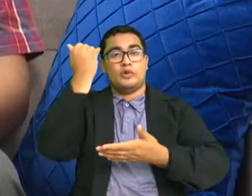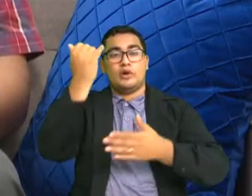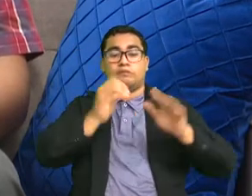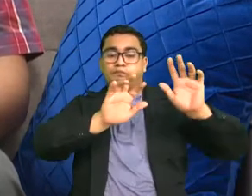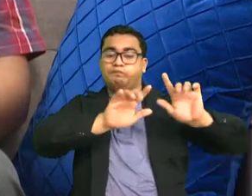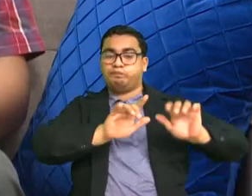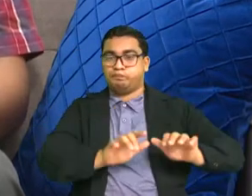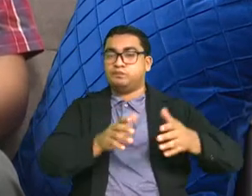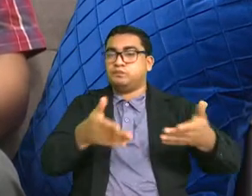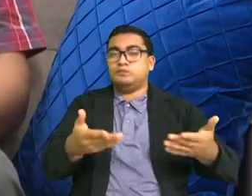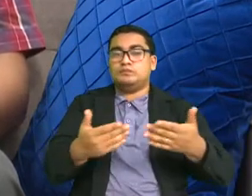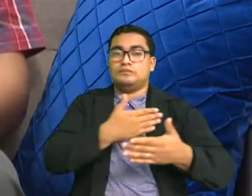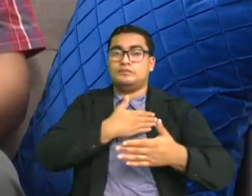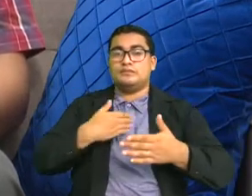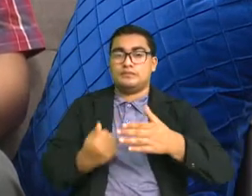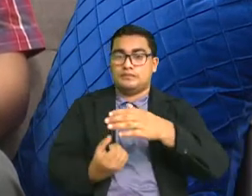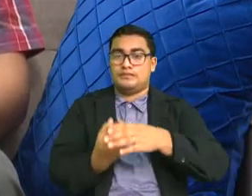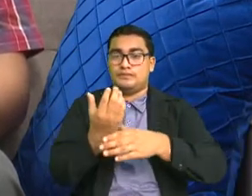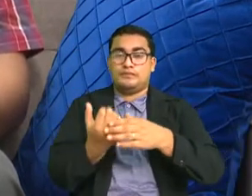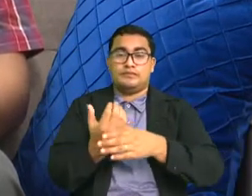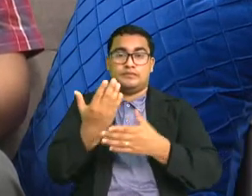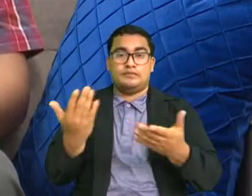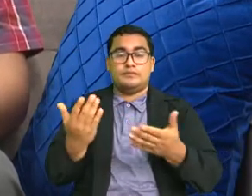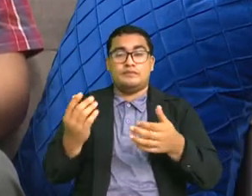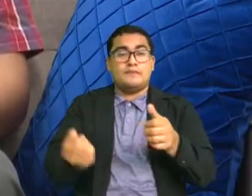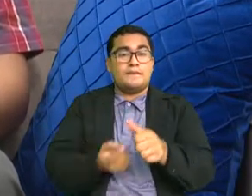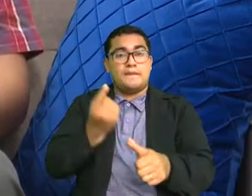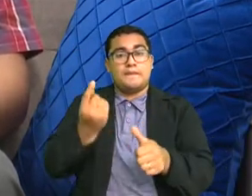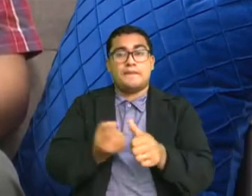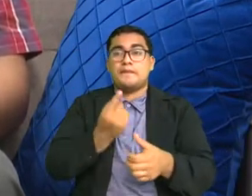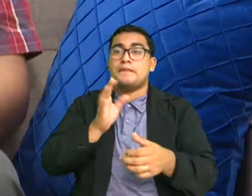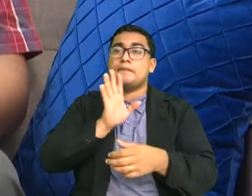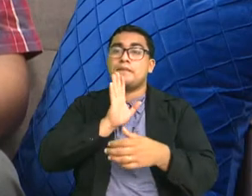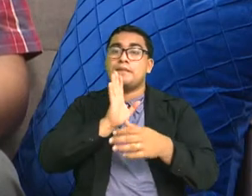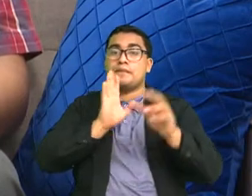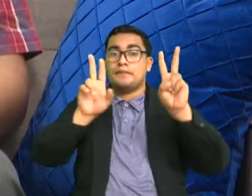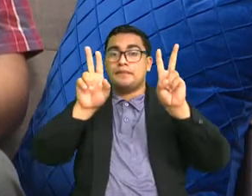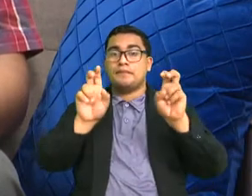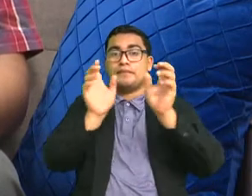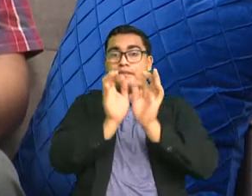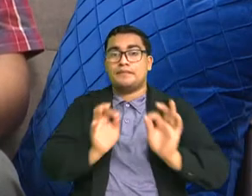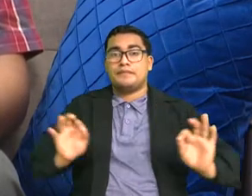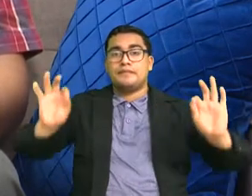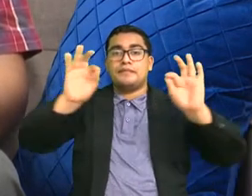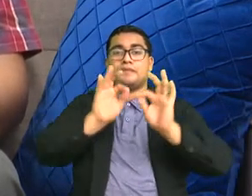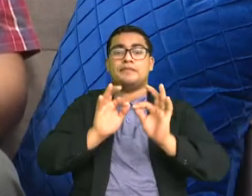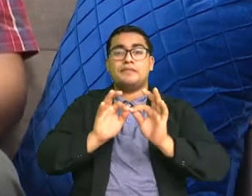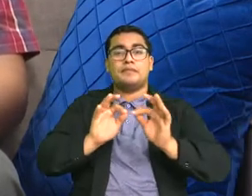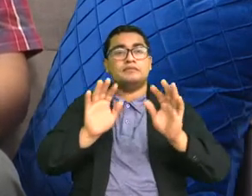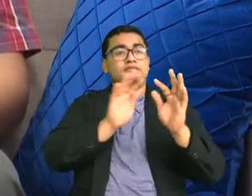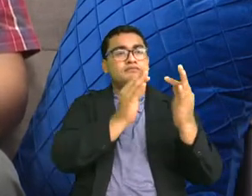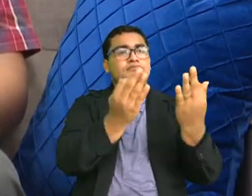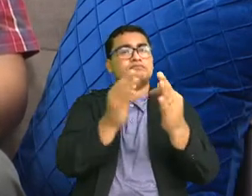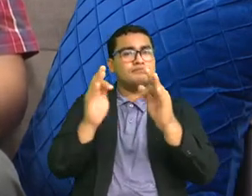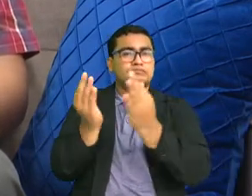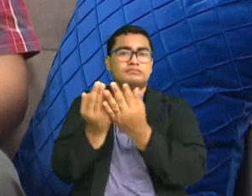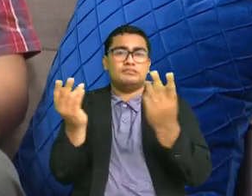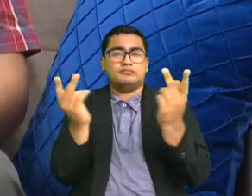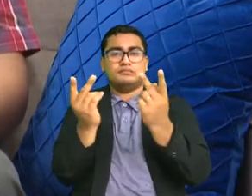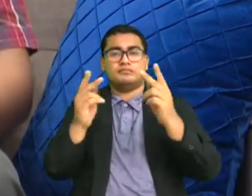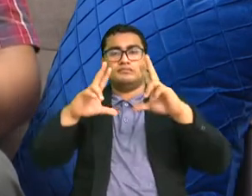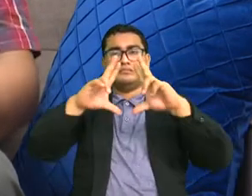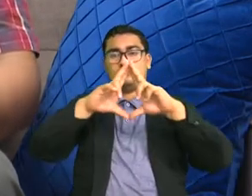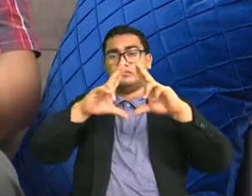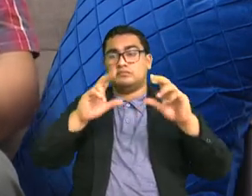incremento de la cosecha en el caso de la cosecha de primera palabra de este tema tan importante para cada familia nicaragüense pues se encuentra con nosotros